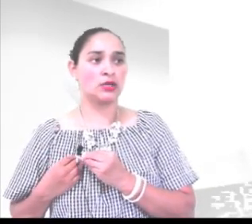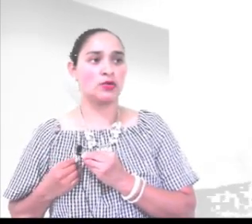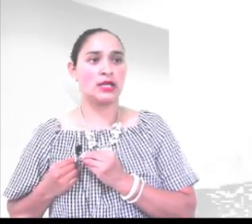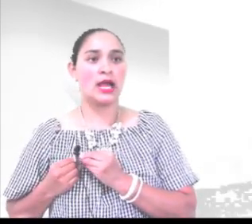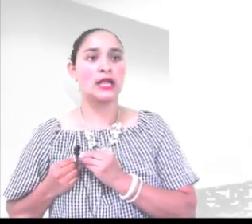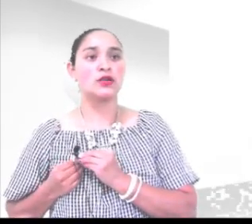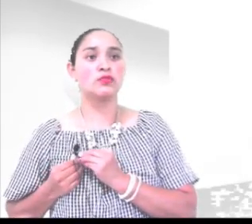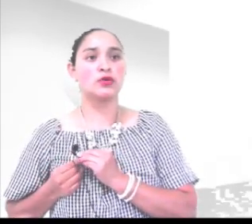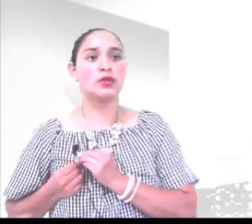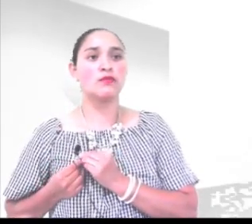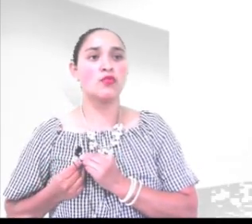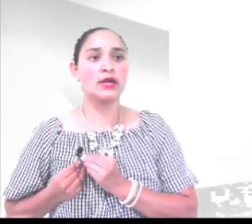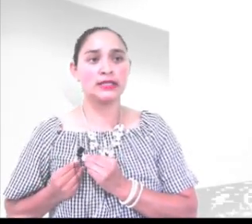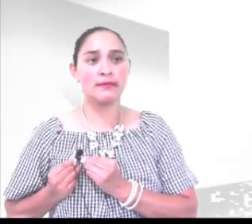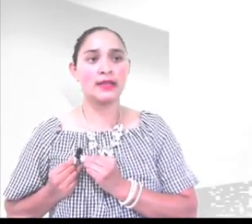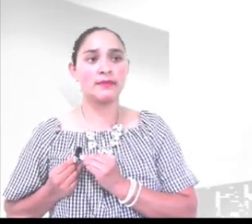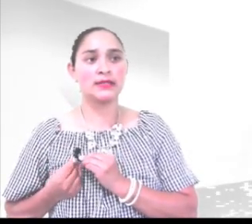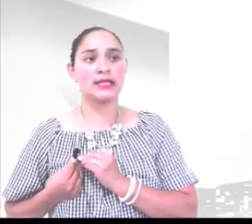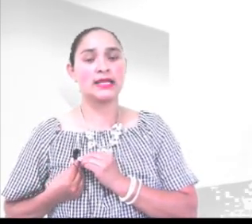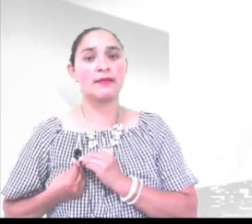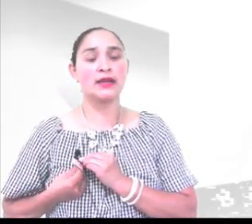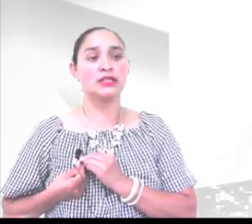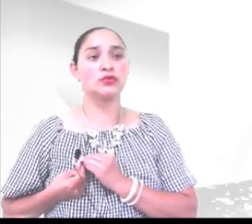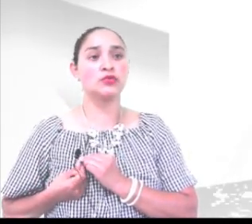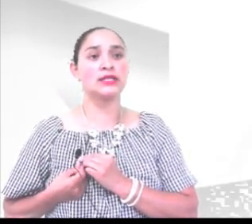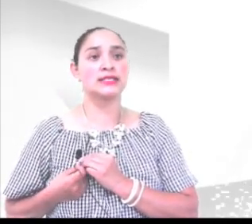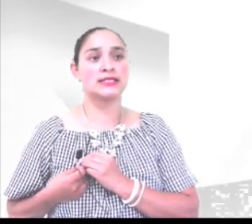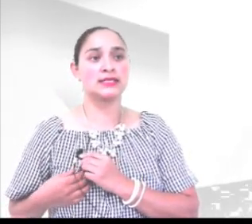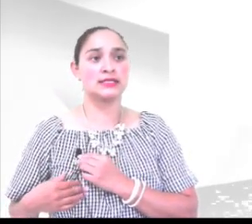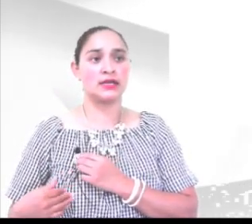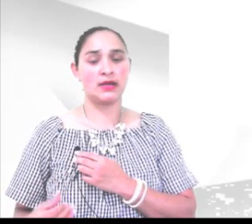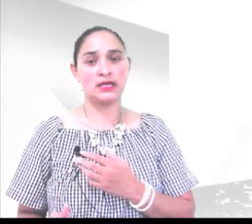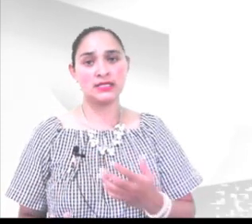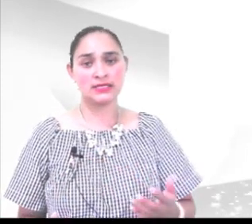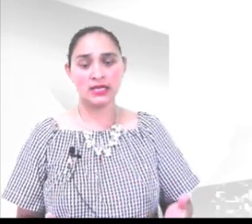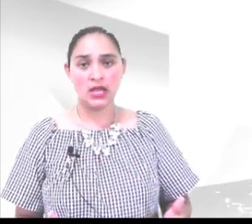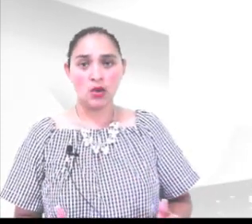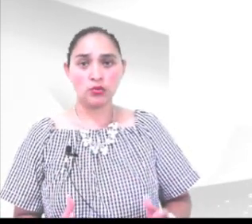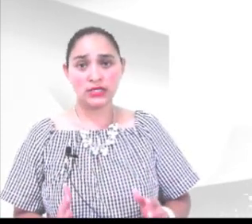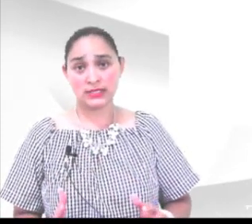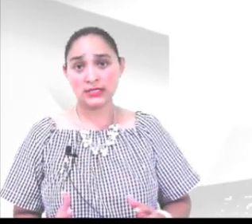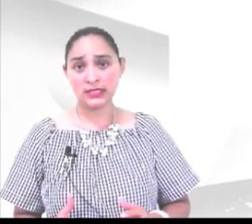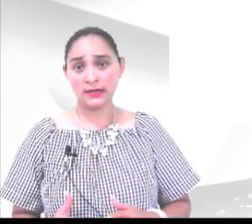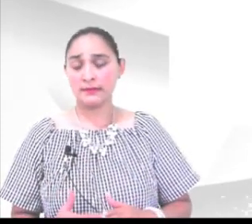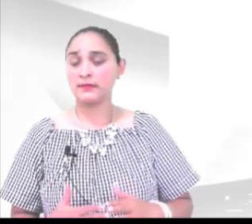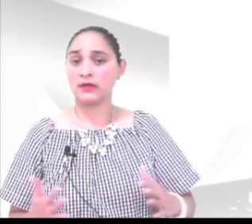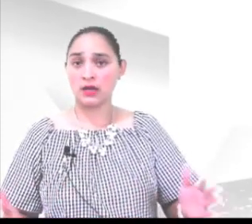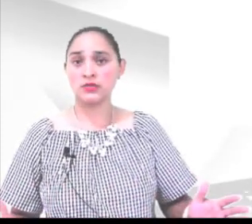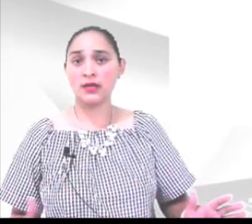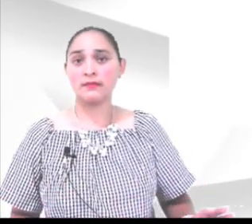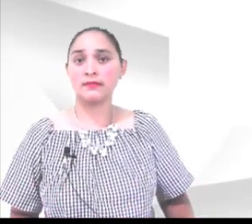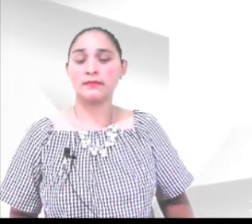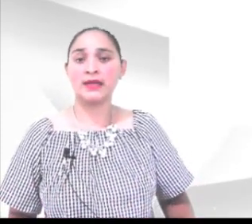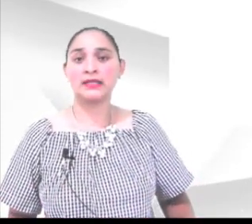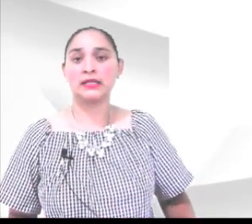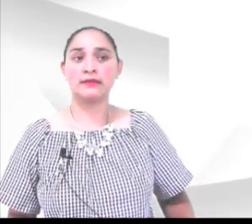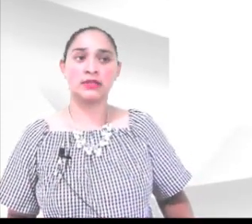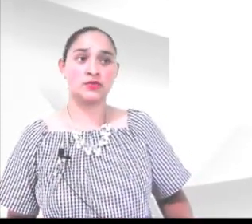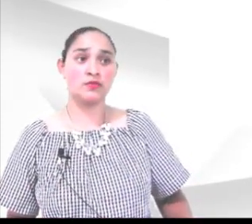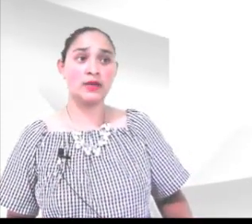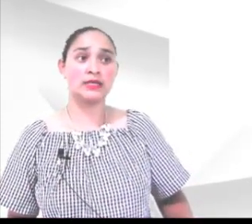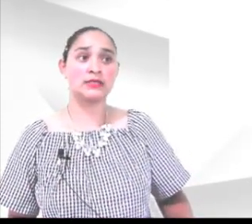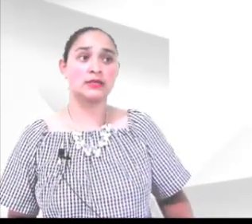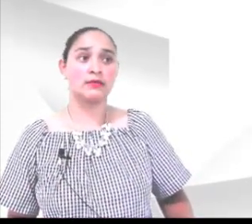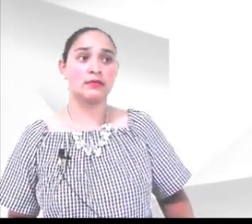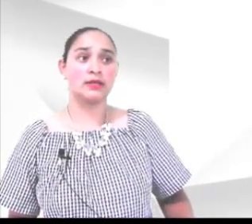esta categoría. El número de muertes va a depender de la magnitud del desastre. Imagínense, un desastre causa pérdida de